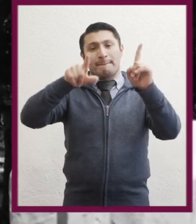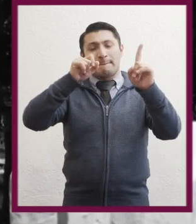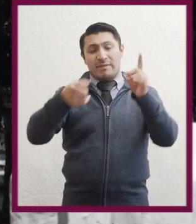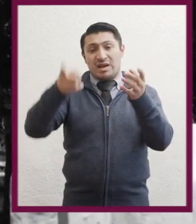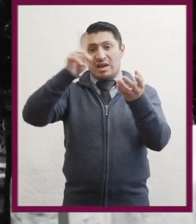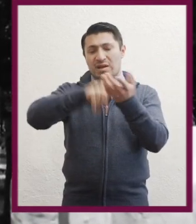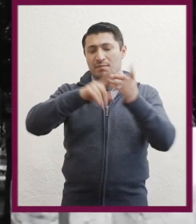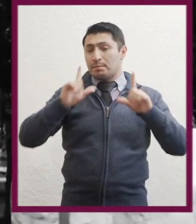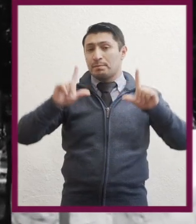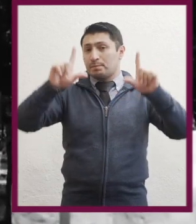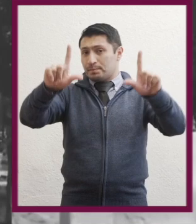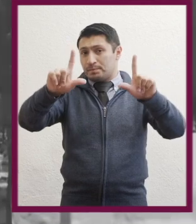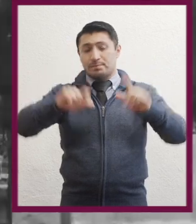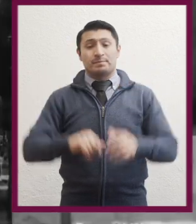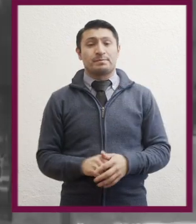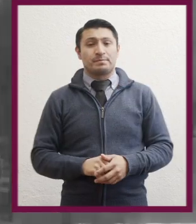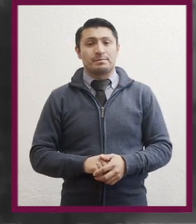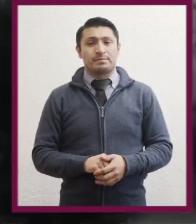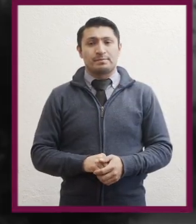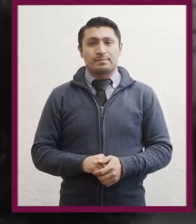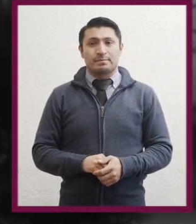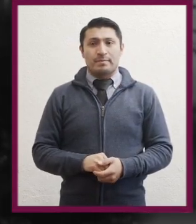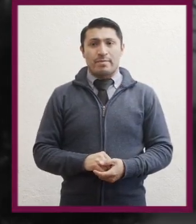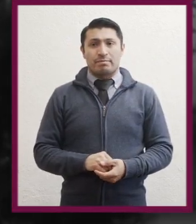formando parte del panorama.